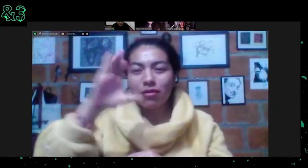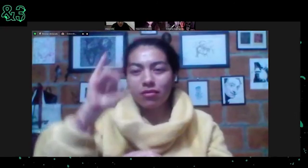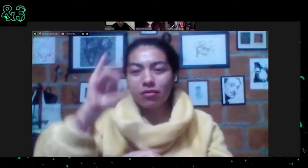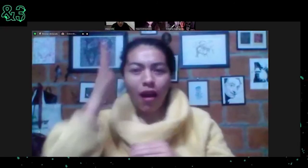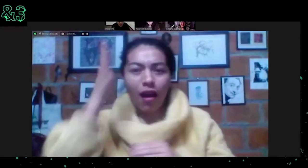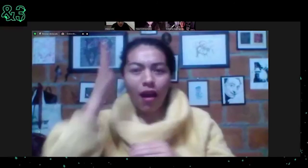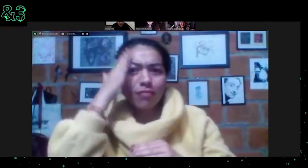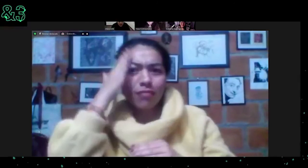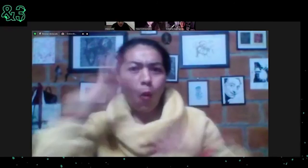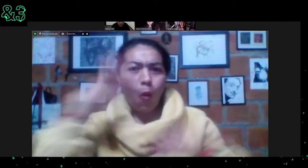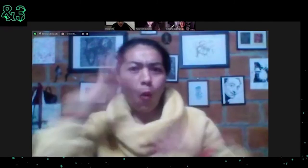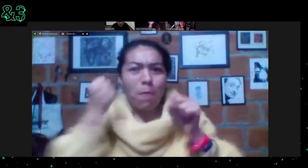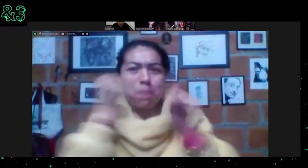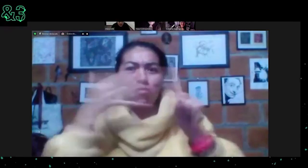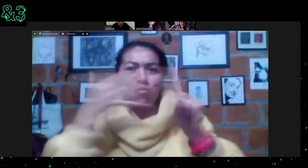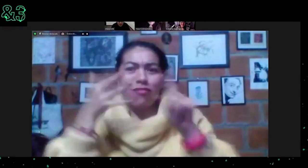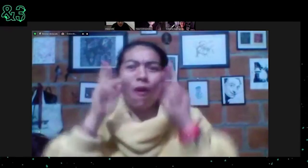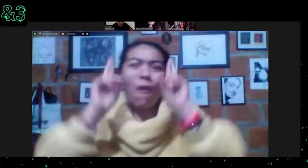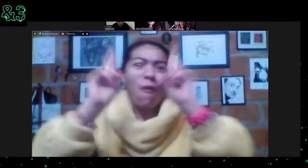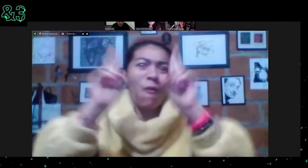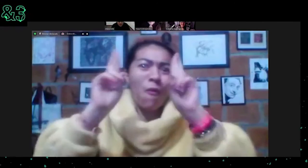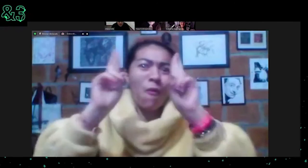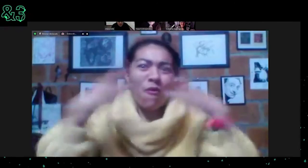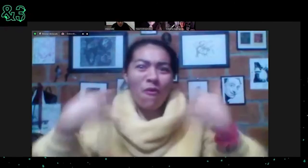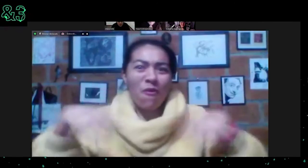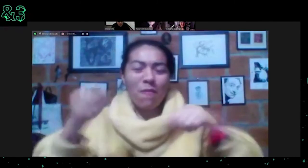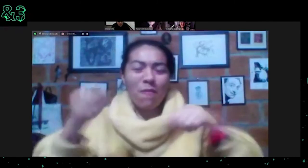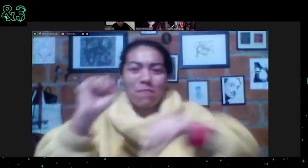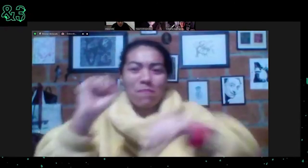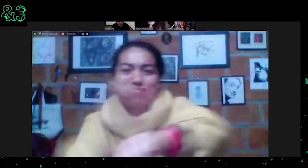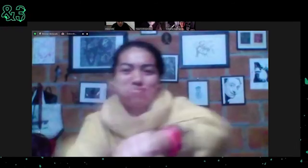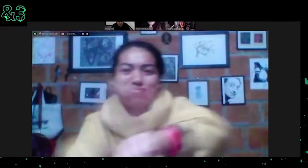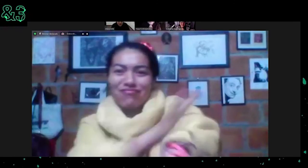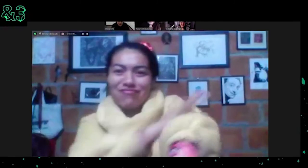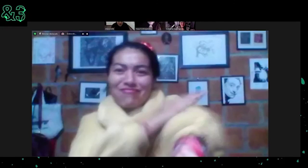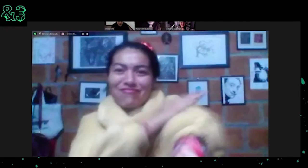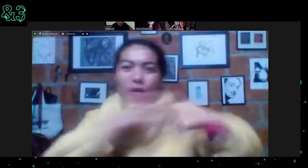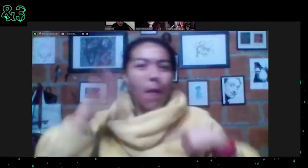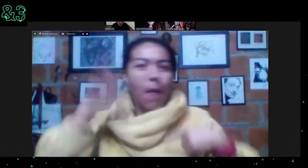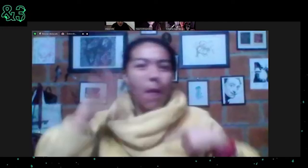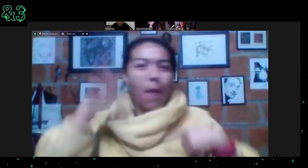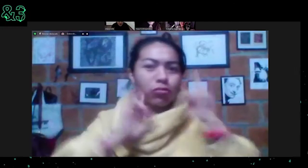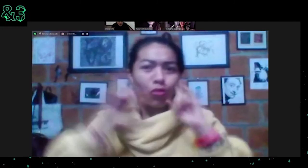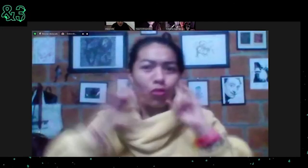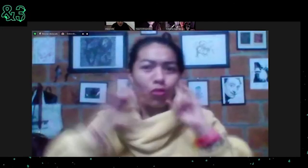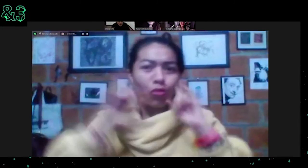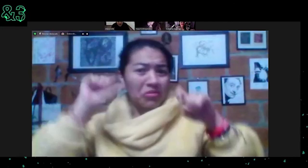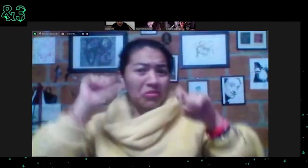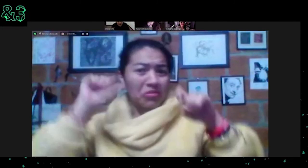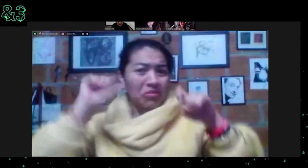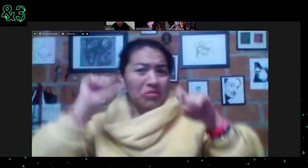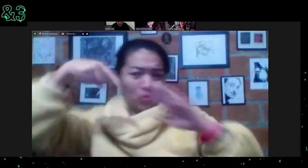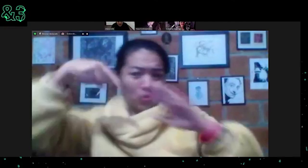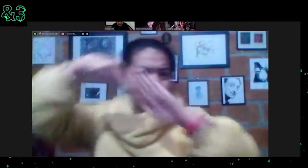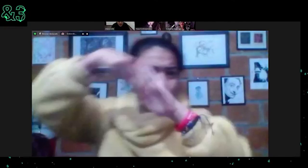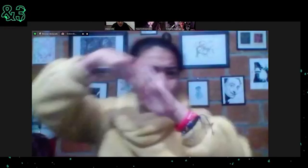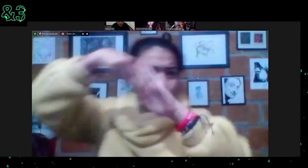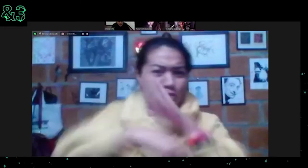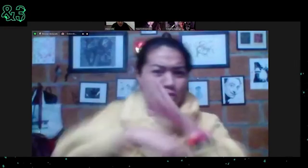sorda. Pues me interesa mucho su ponencia, profe, porque la verdad es como persona